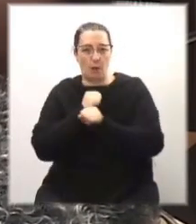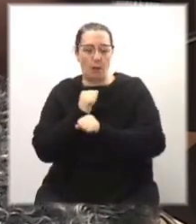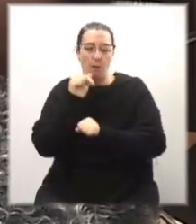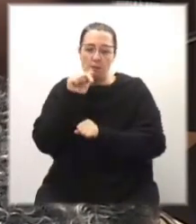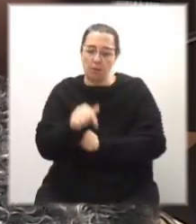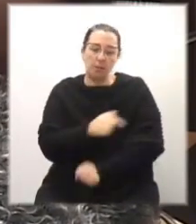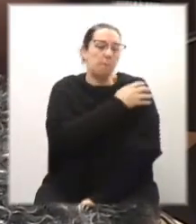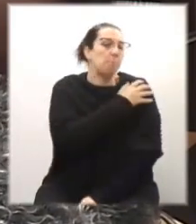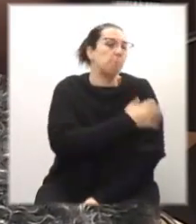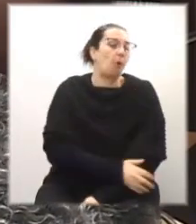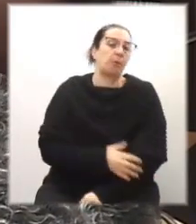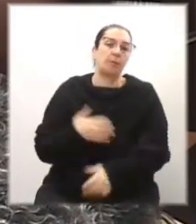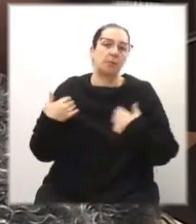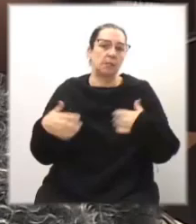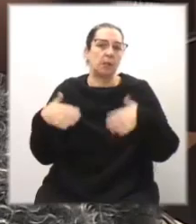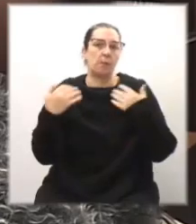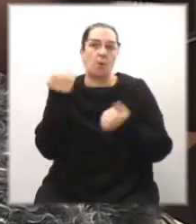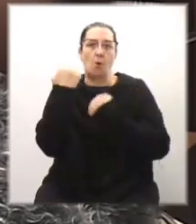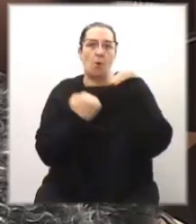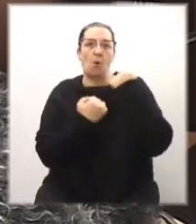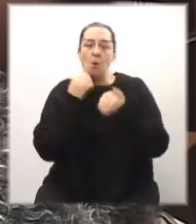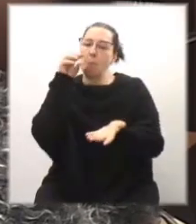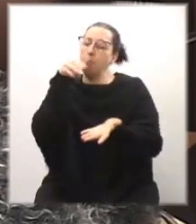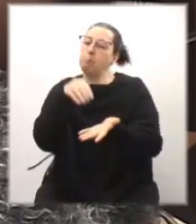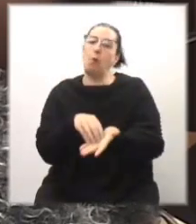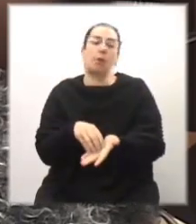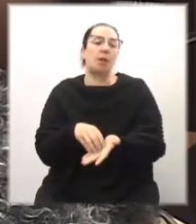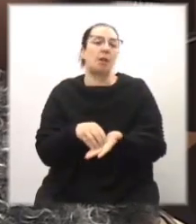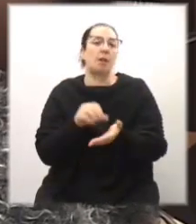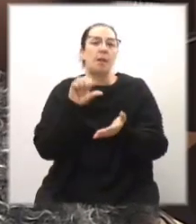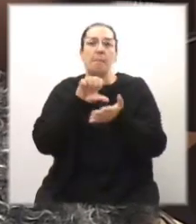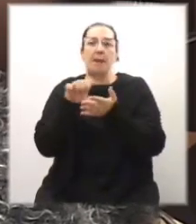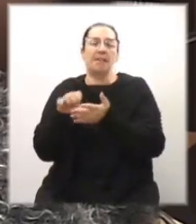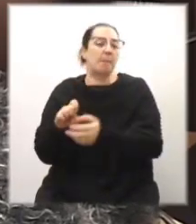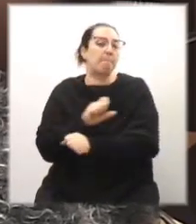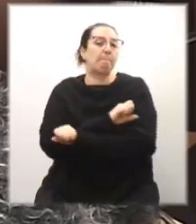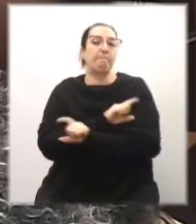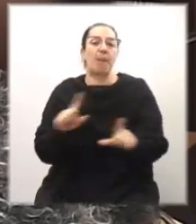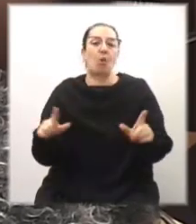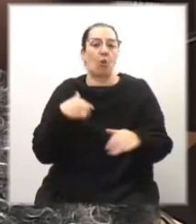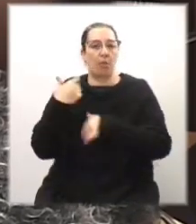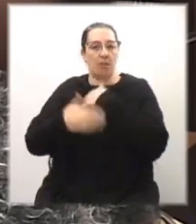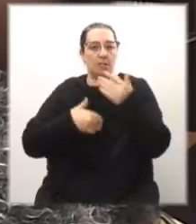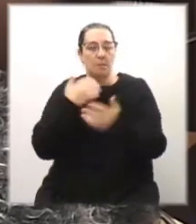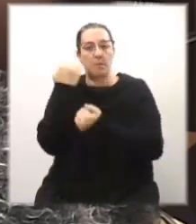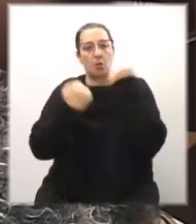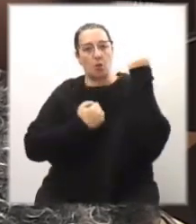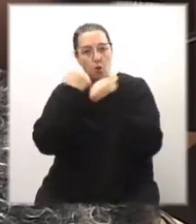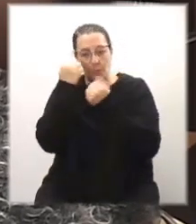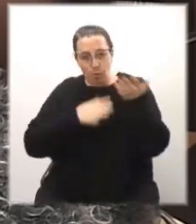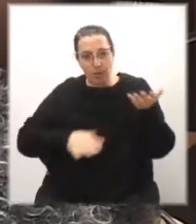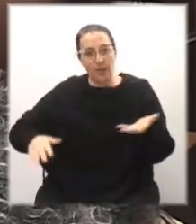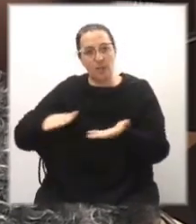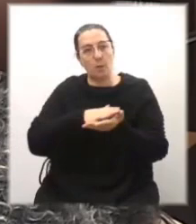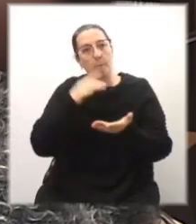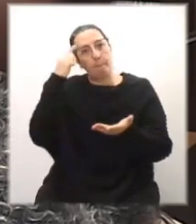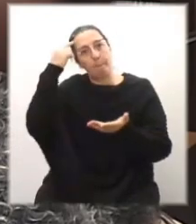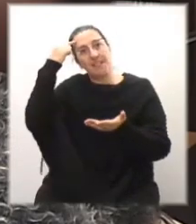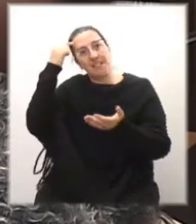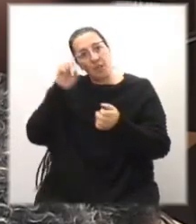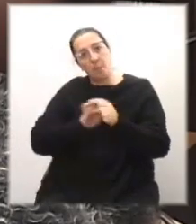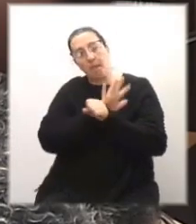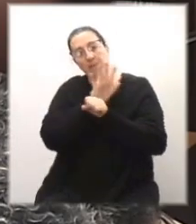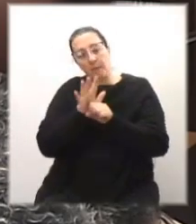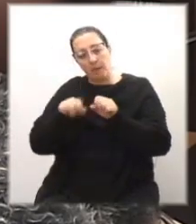dinamismo económico nos ubica entre los países con peor desempeño económico de la región, considerando la pandemia y la